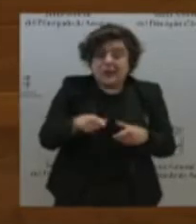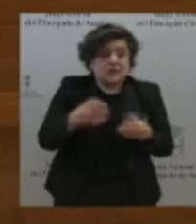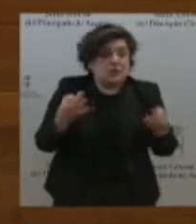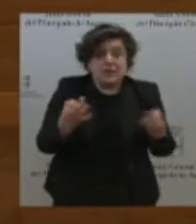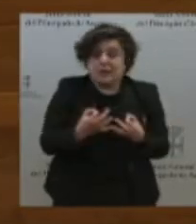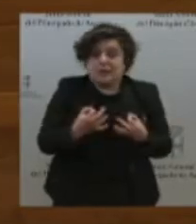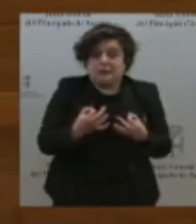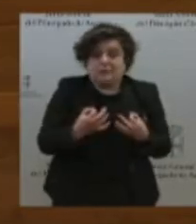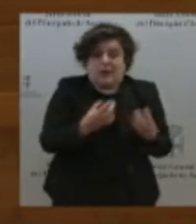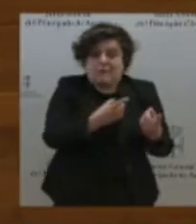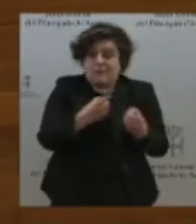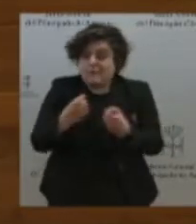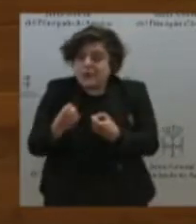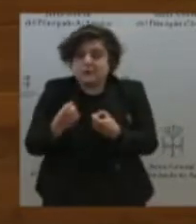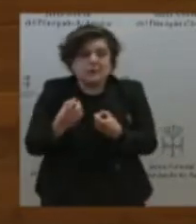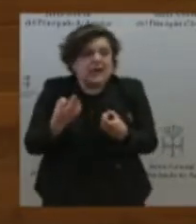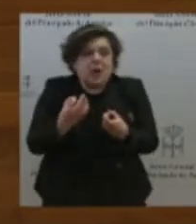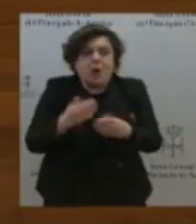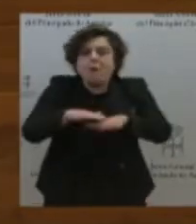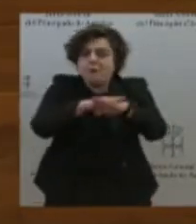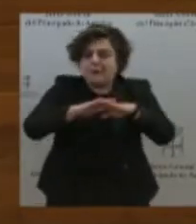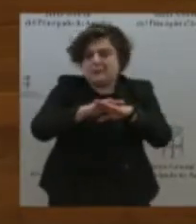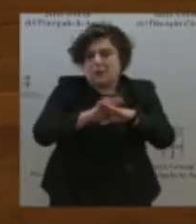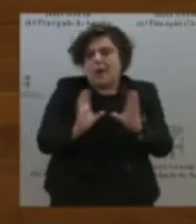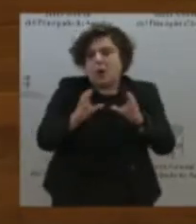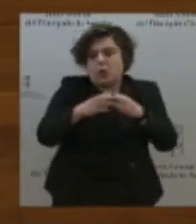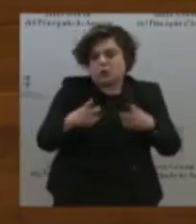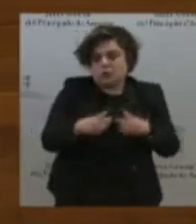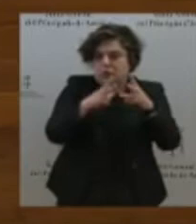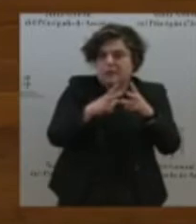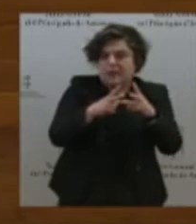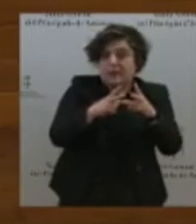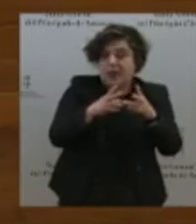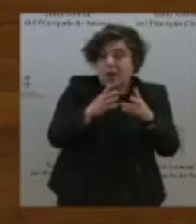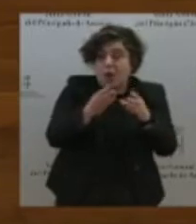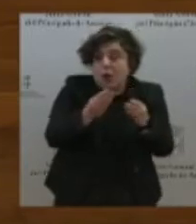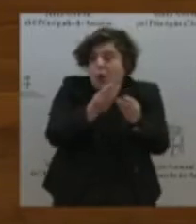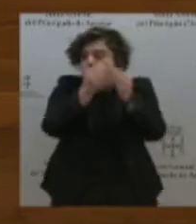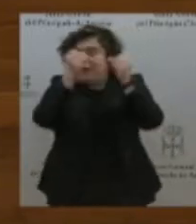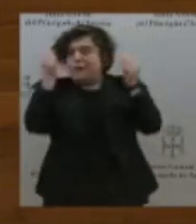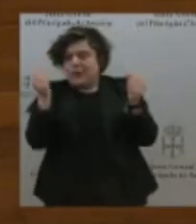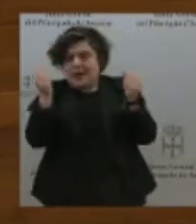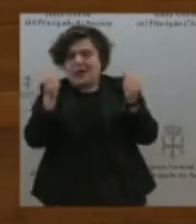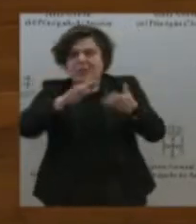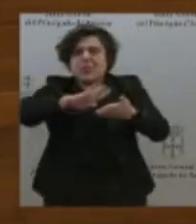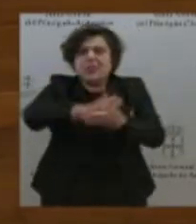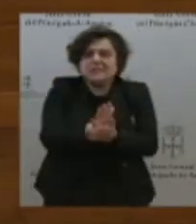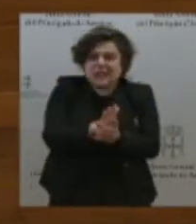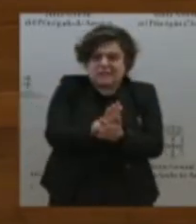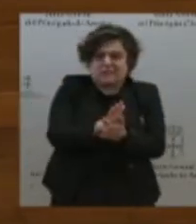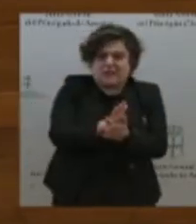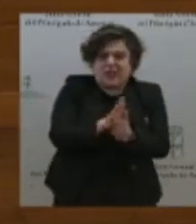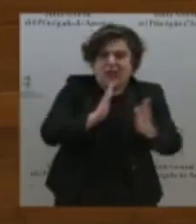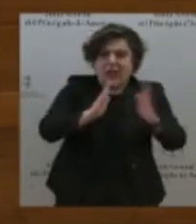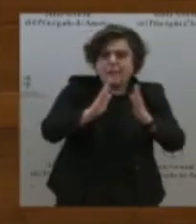sociedad. Echar al olvido los desastres de la guerra civil y la dictadura no representa una contribución a